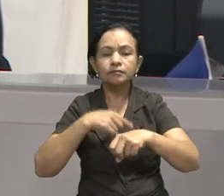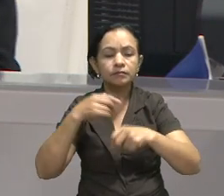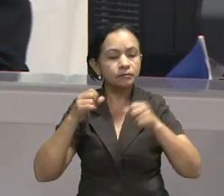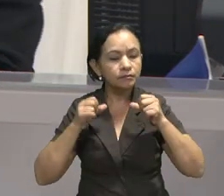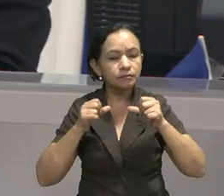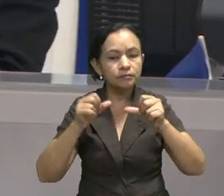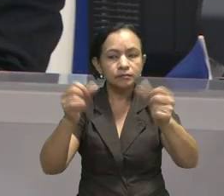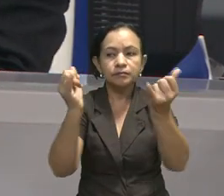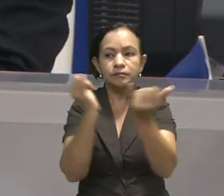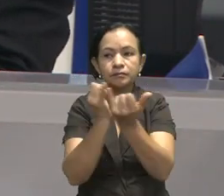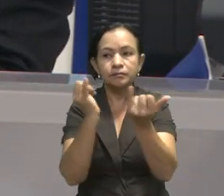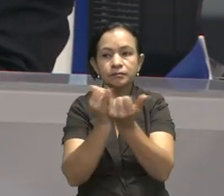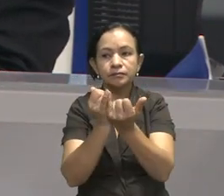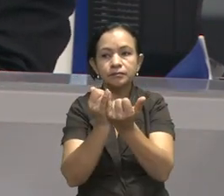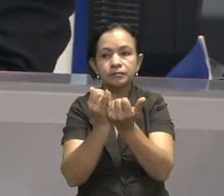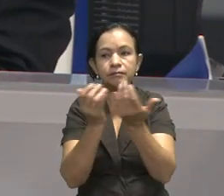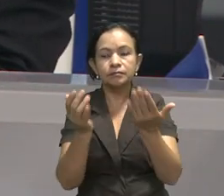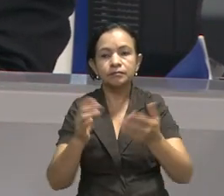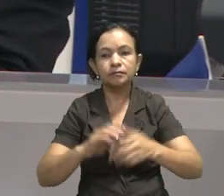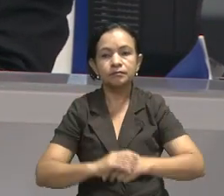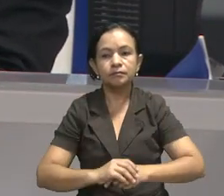definido.